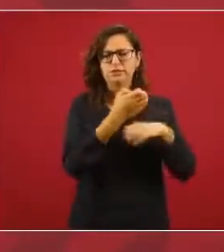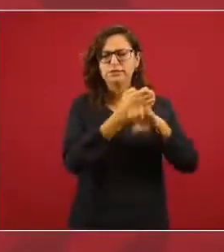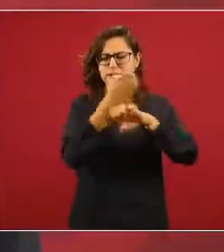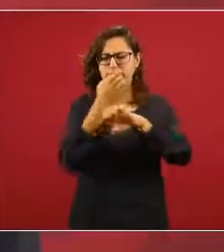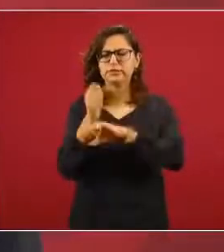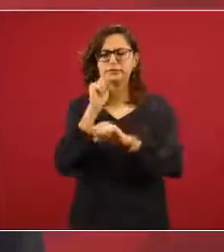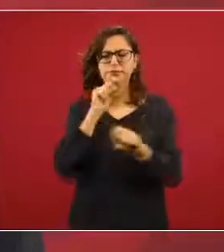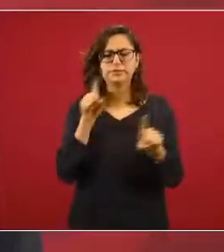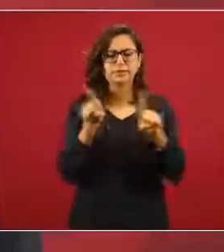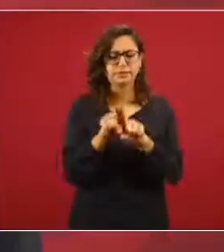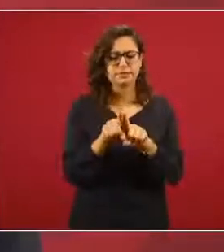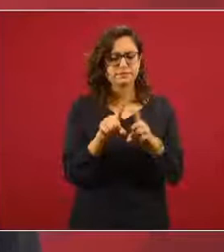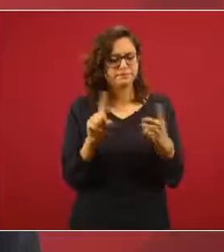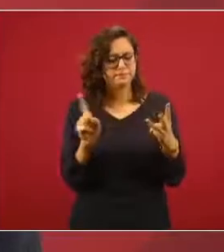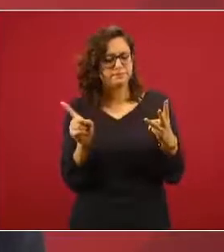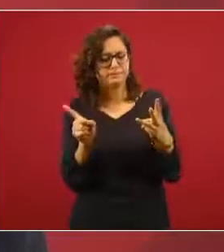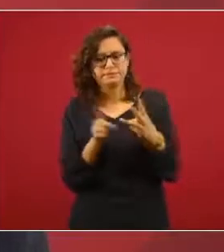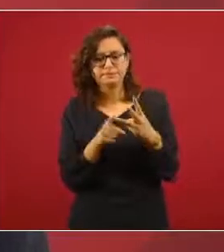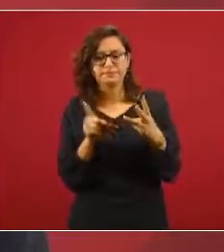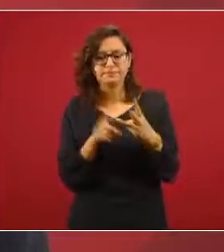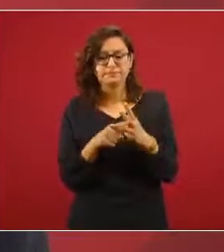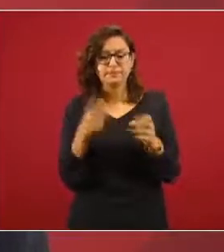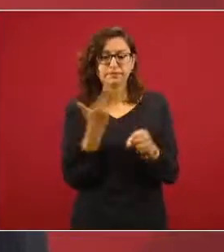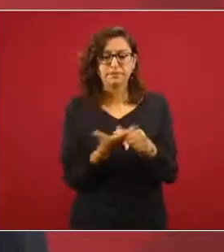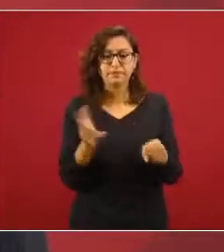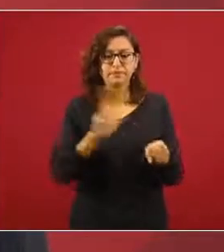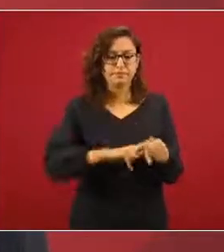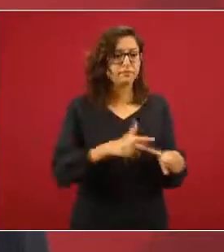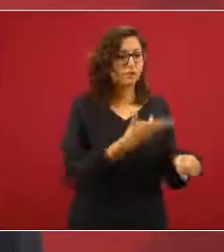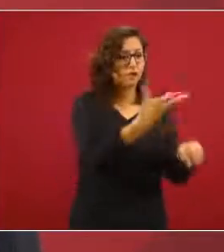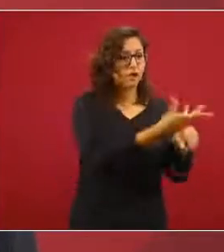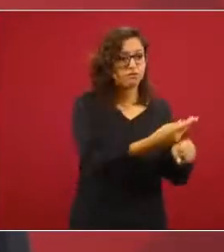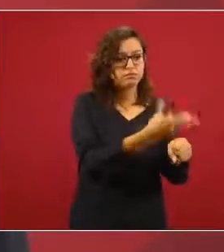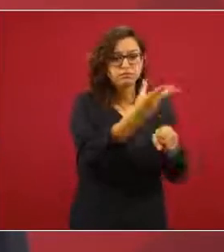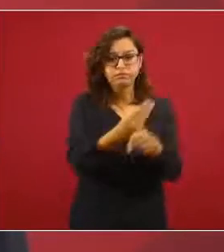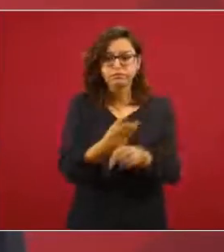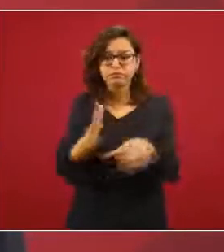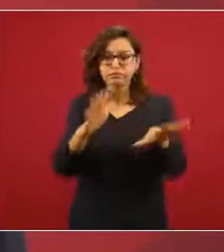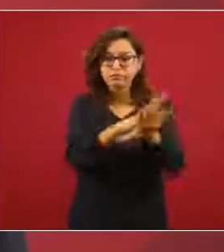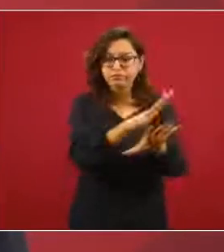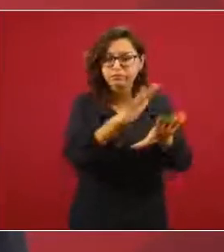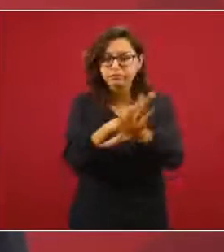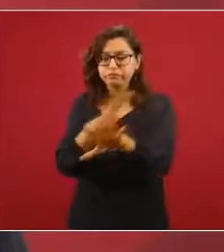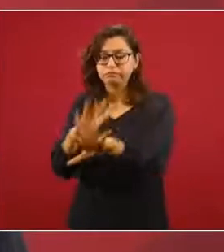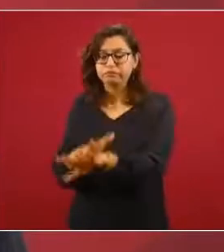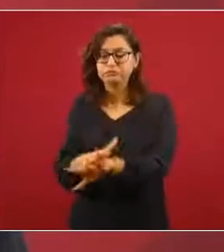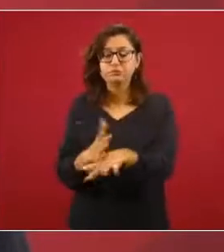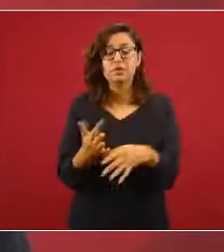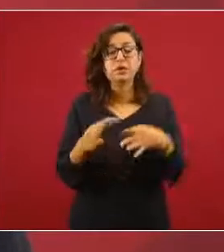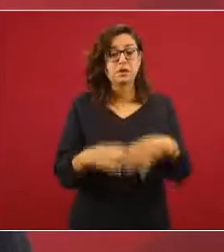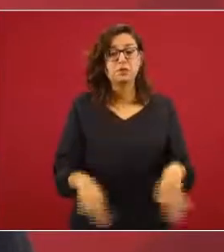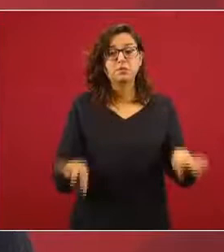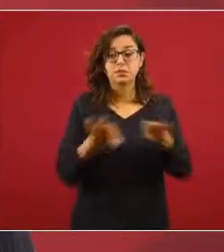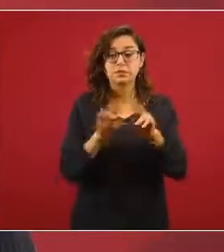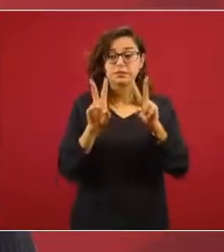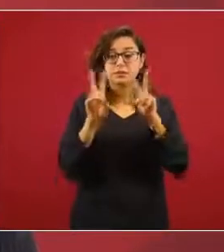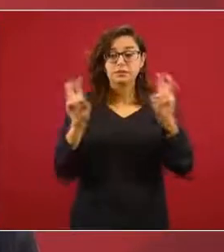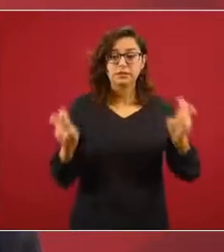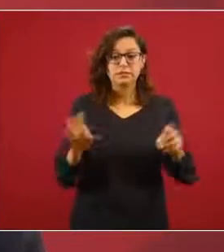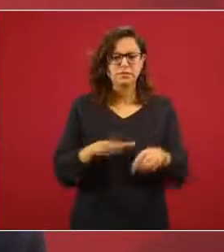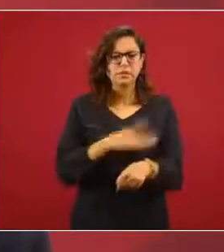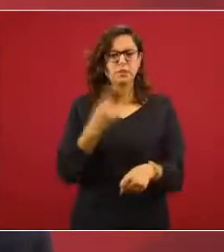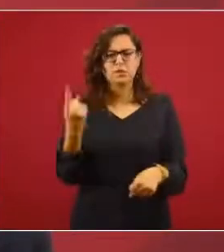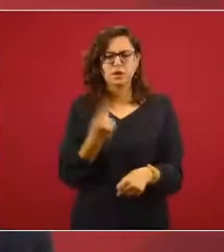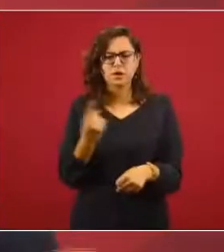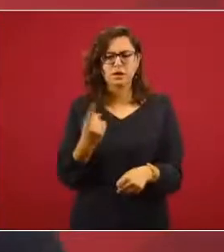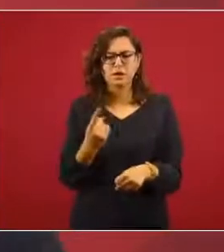El tercer elemento es la reconversión hospitalaria. Y recordamos por qué es importante la reconversión hospitalaria. No es por